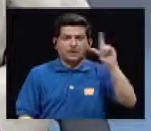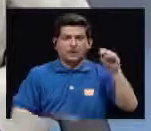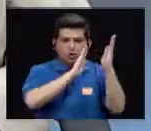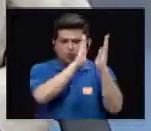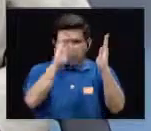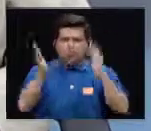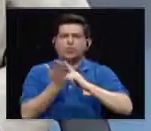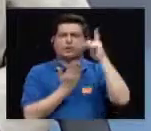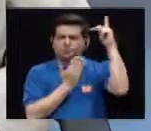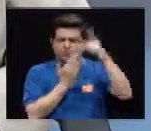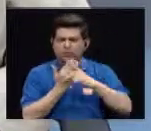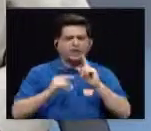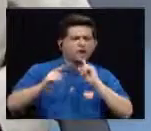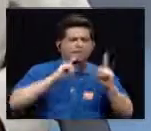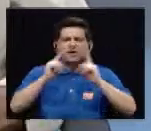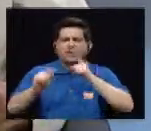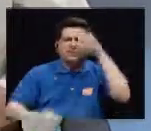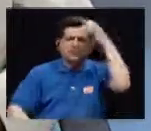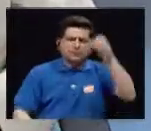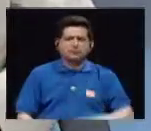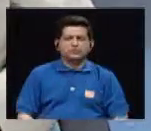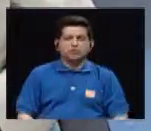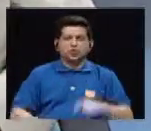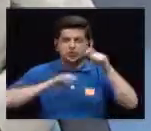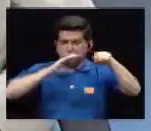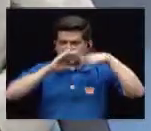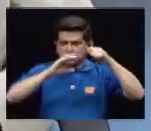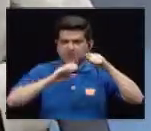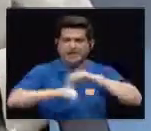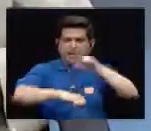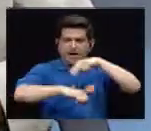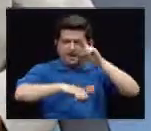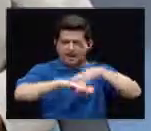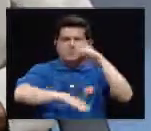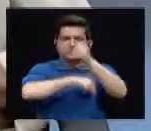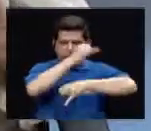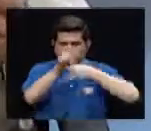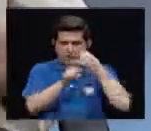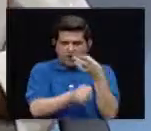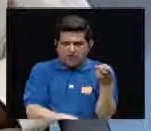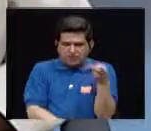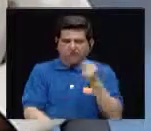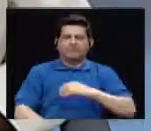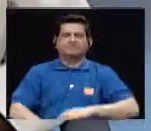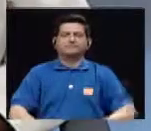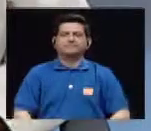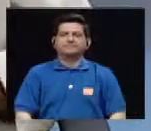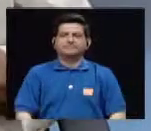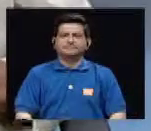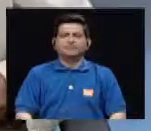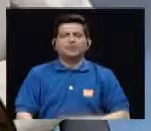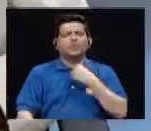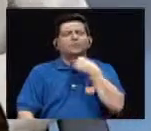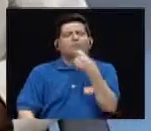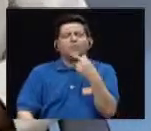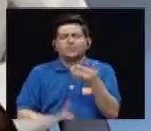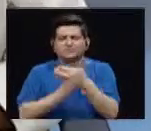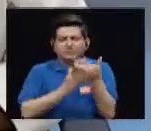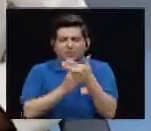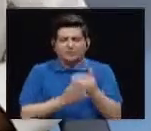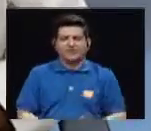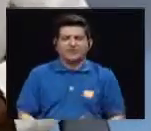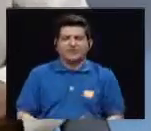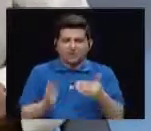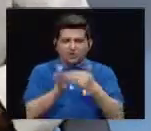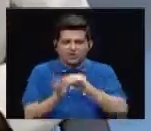Lunes de Cinemateca es un espacio de difusión cultural en el campo del cine nacional e internacional. Un placer de